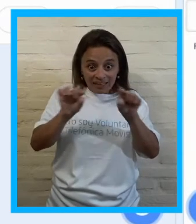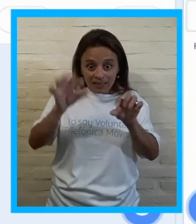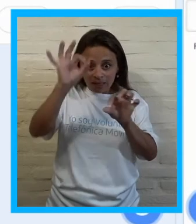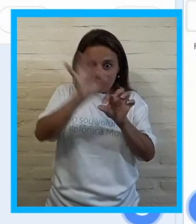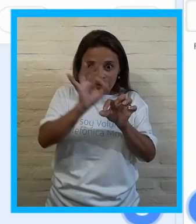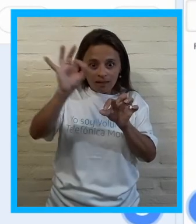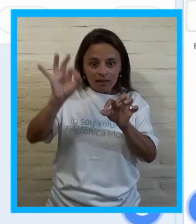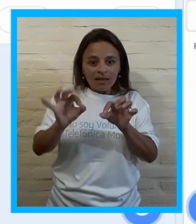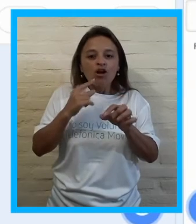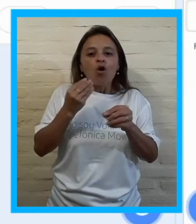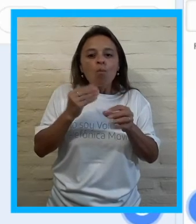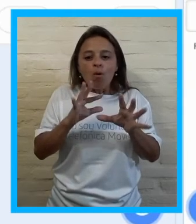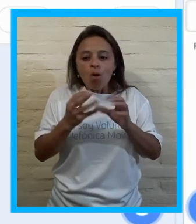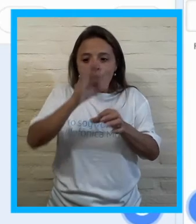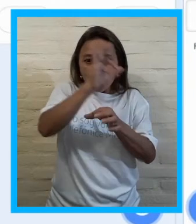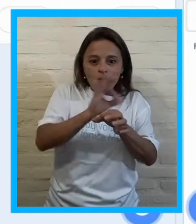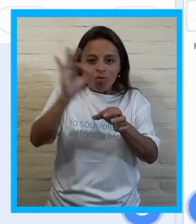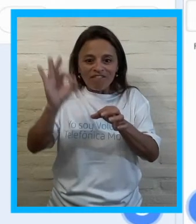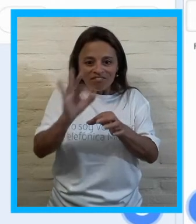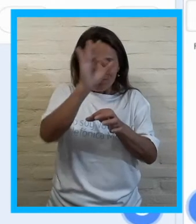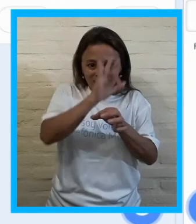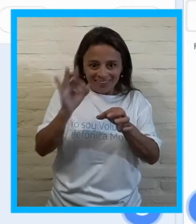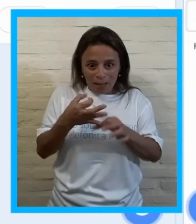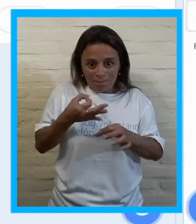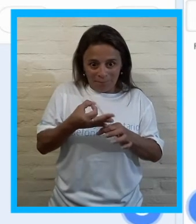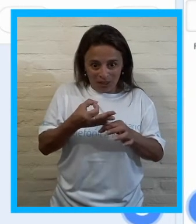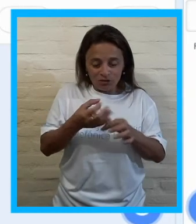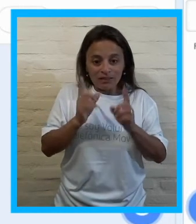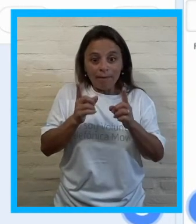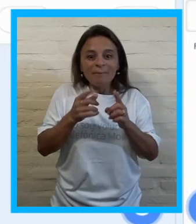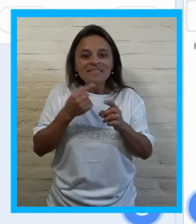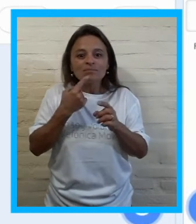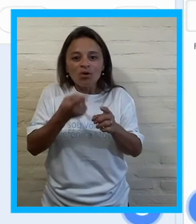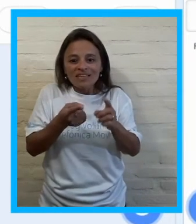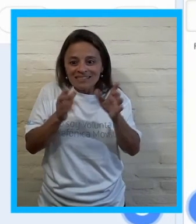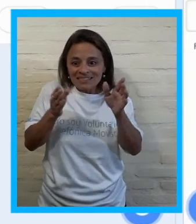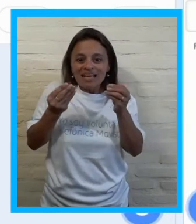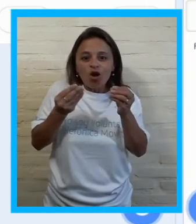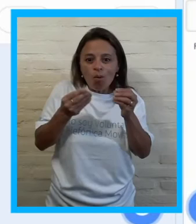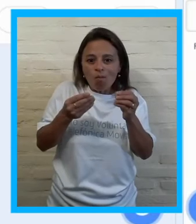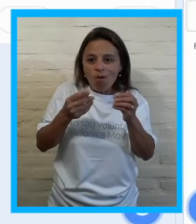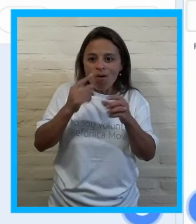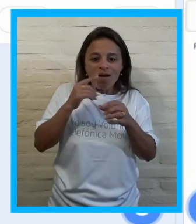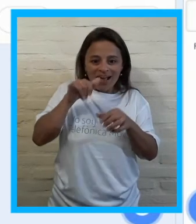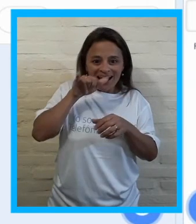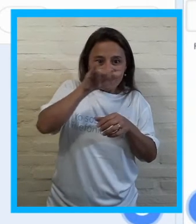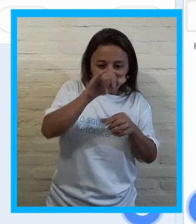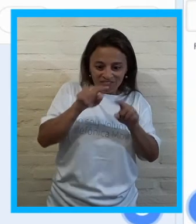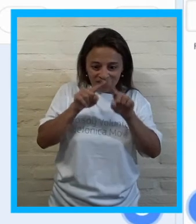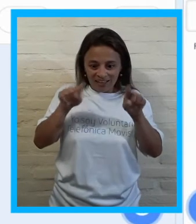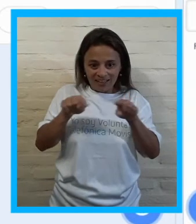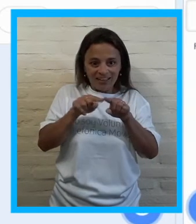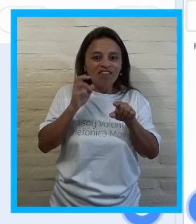entonces volvemos a llamar la función de movimiento. Para esto es importante nombrar los elementos, en este caso le pongo el nombre de nave y de